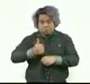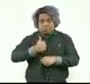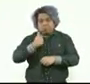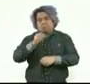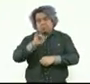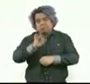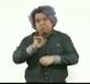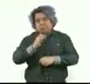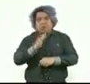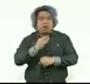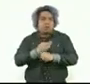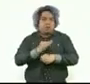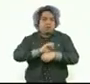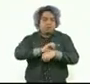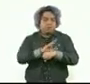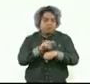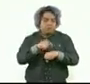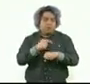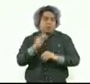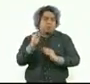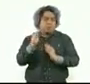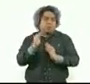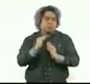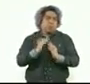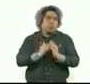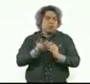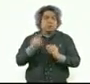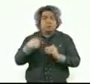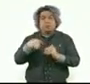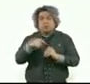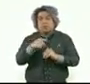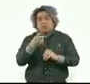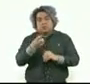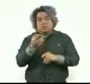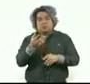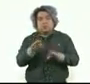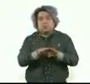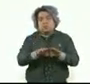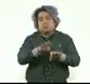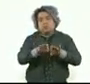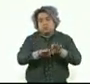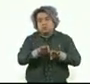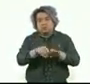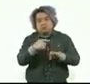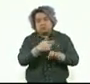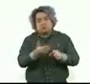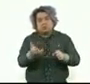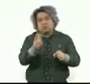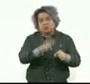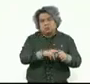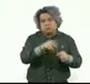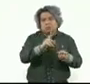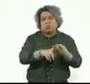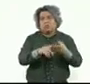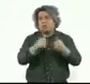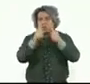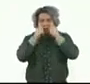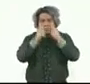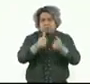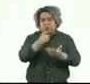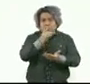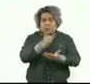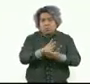que ya está bajando la pandemia, pues sirven para fortalecer toda la atención prehospitalaria, no solamente relacionada con el